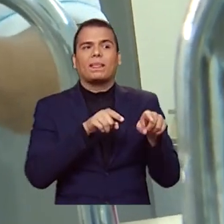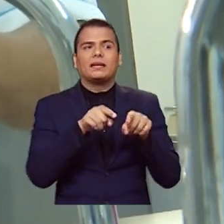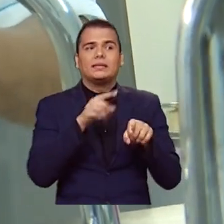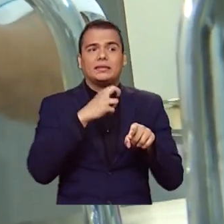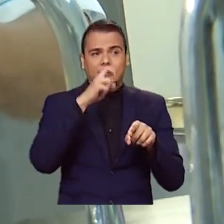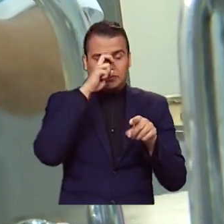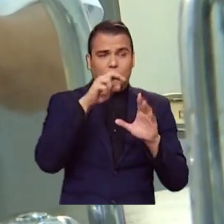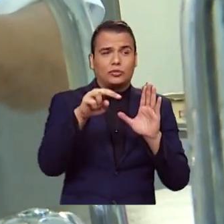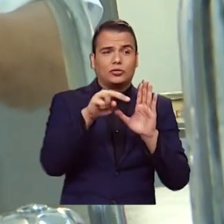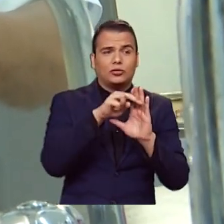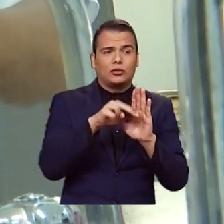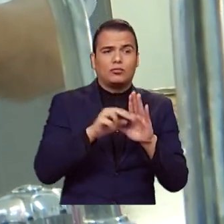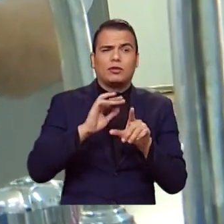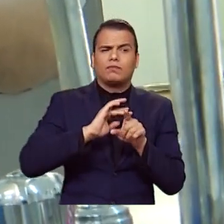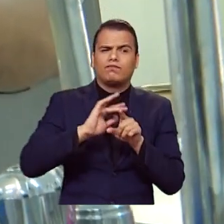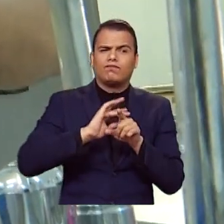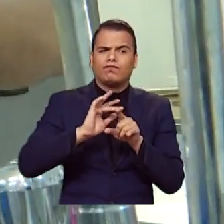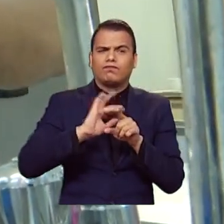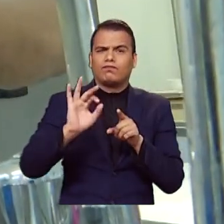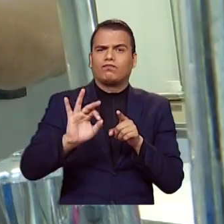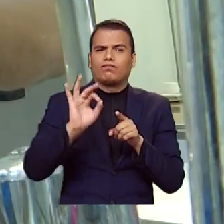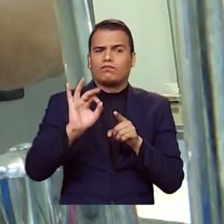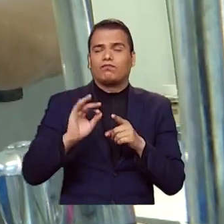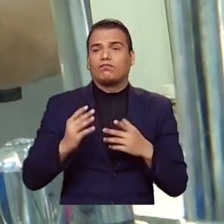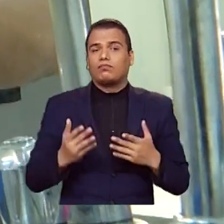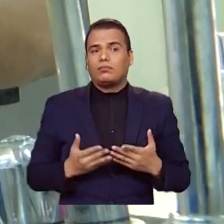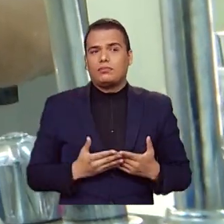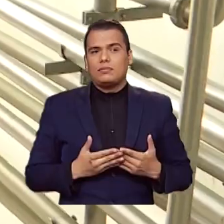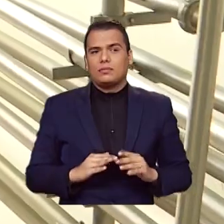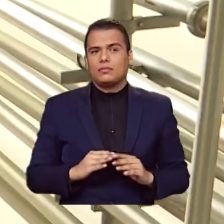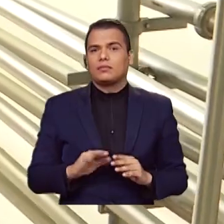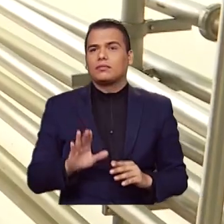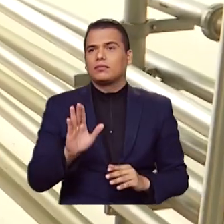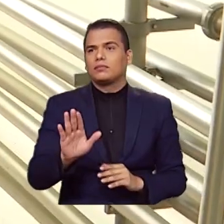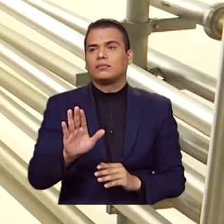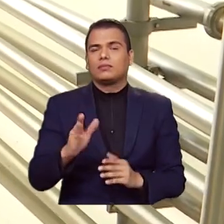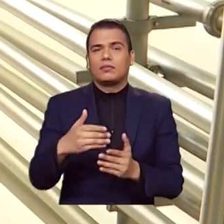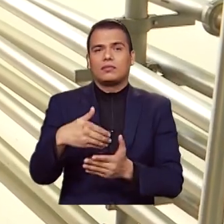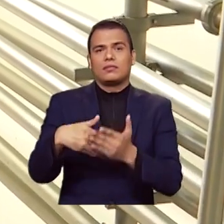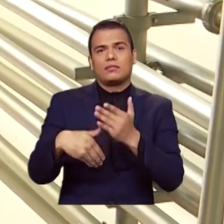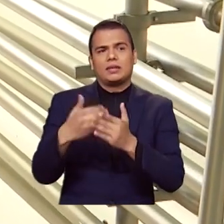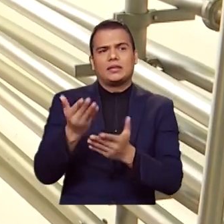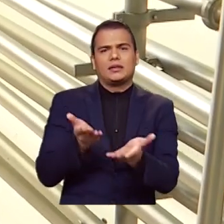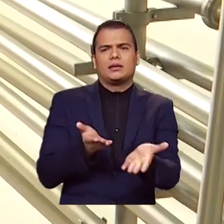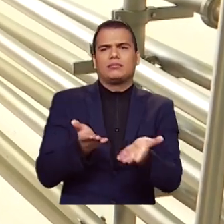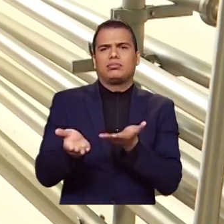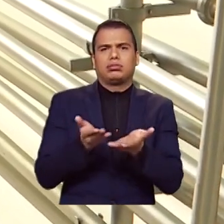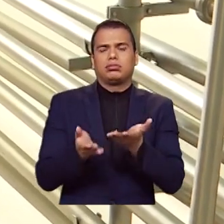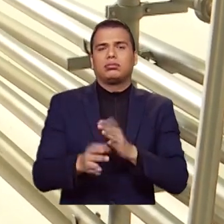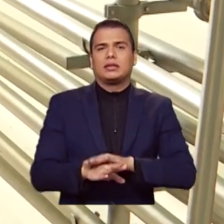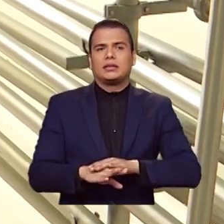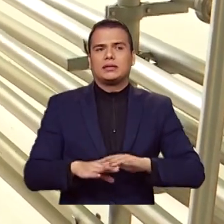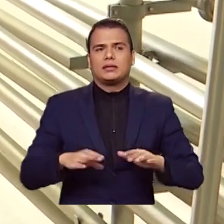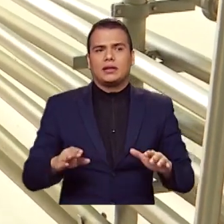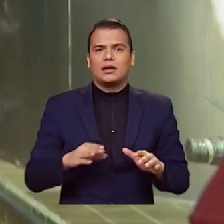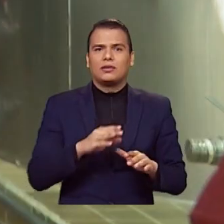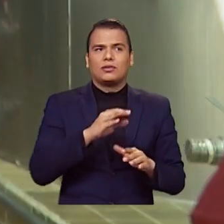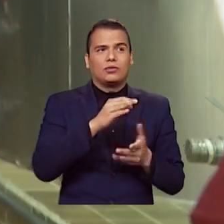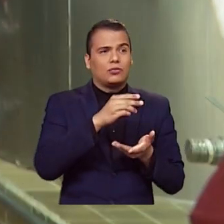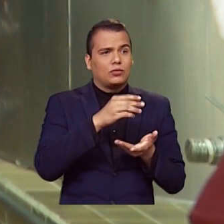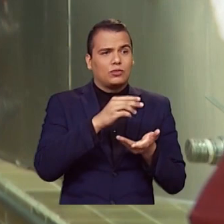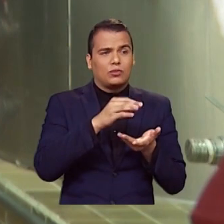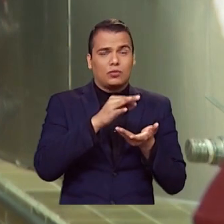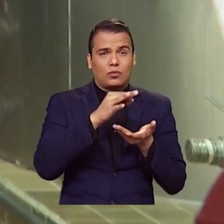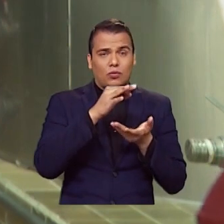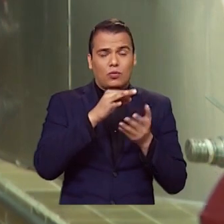normas de bioseguridad. Se tienen muchos controles desde el inicio de la operación, la recepción en esta empresa pues de la uva, que